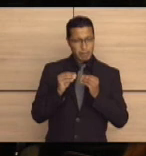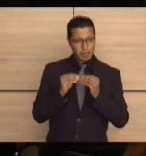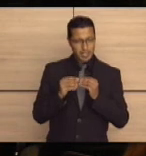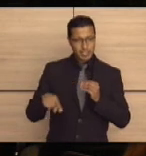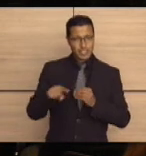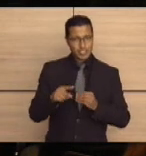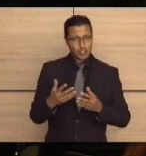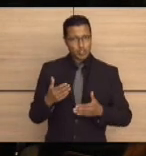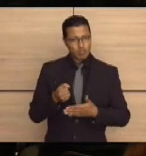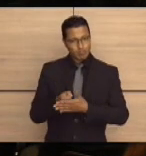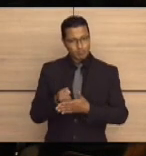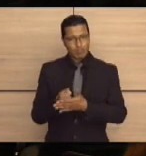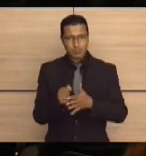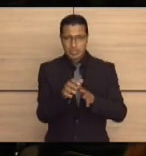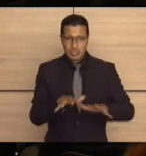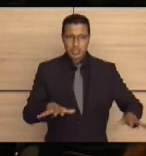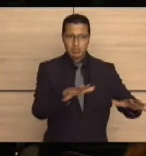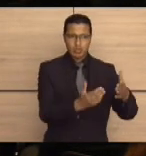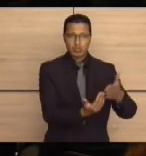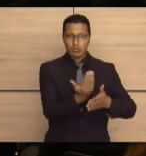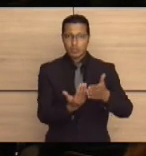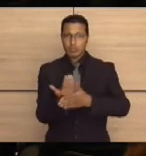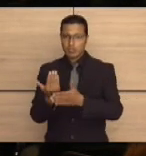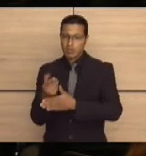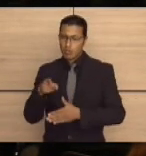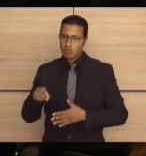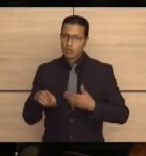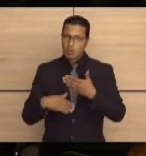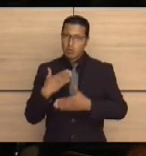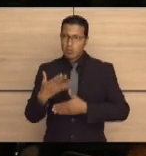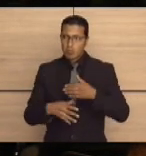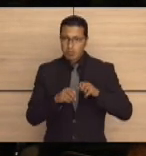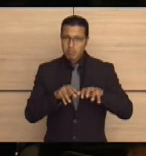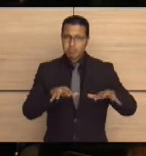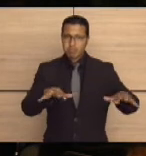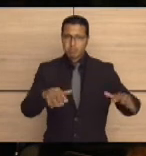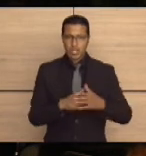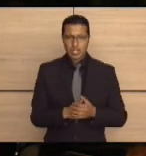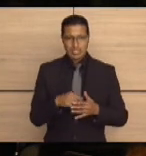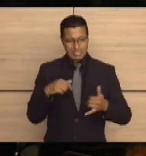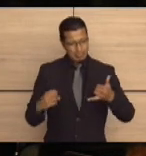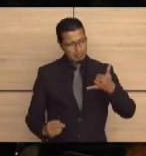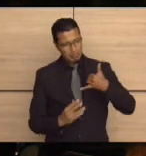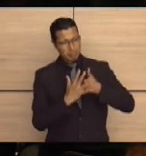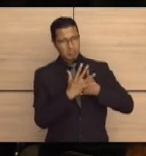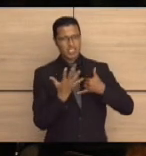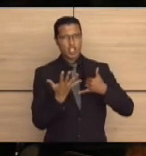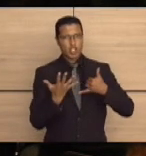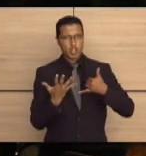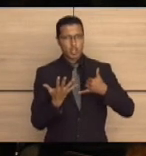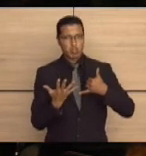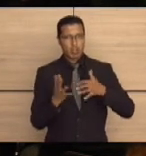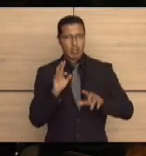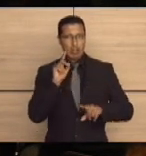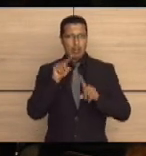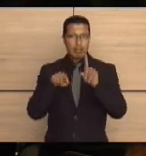generen más espacios donde se produzca esto y que se generen a lo largo del país, es ver una participación real,